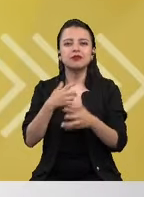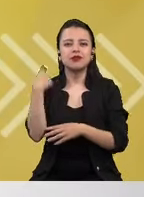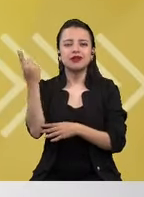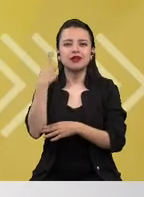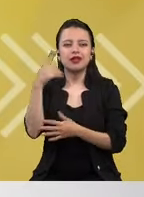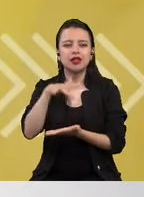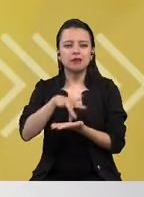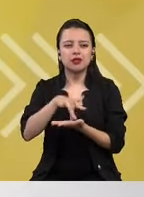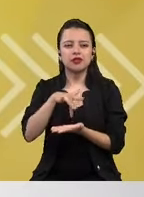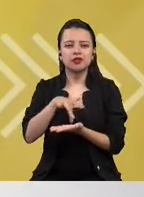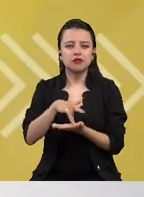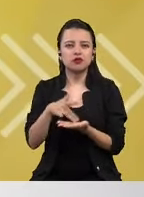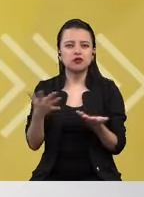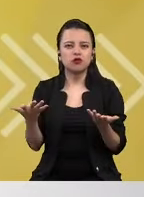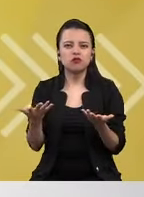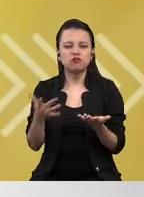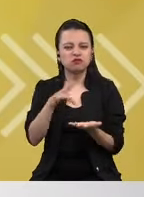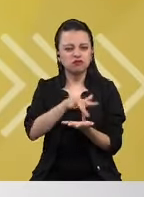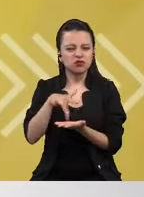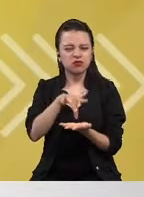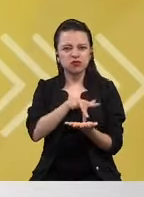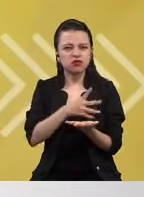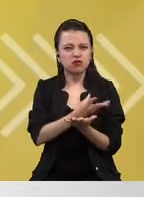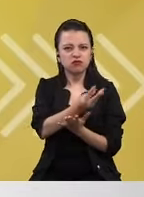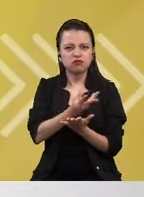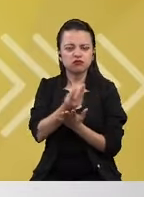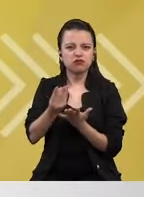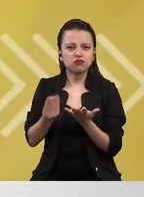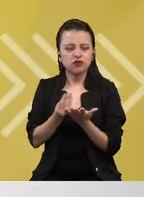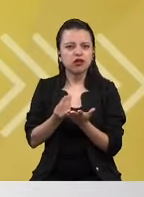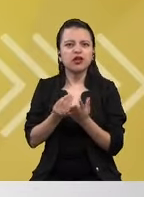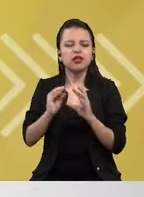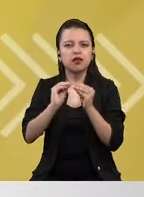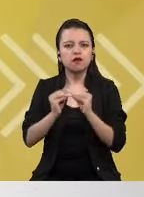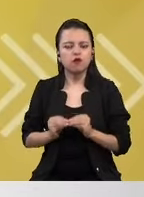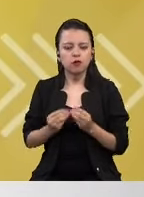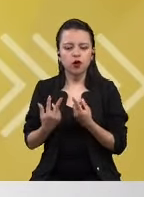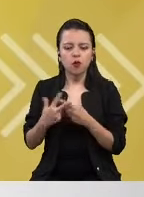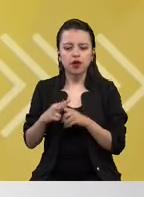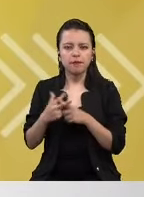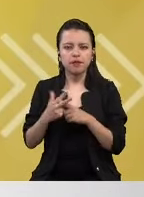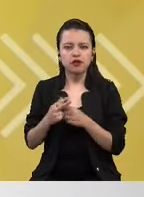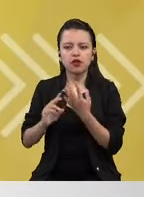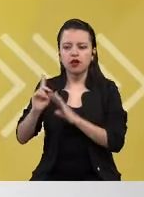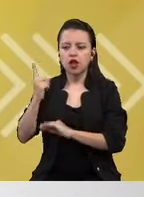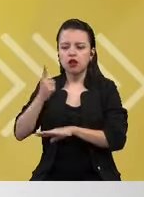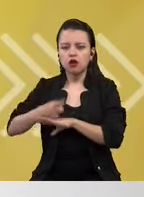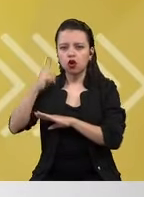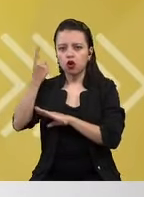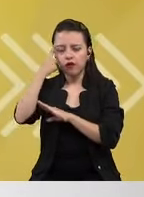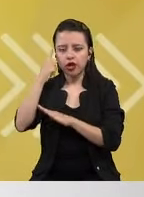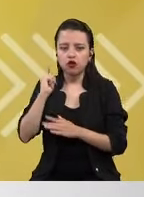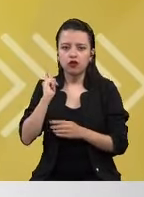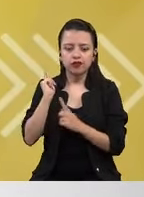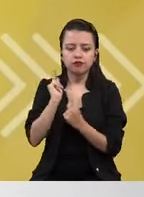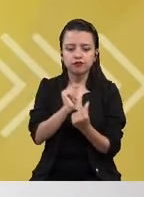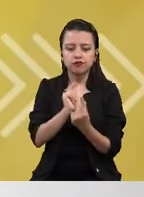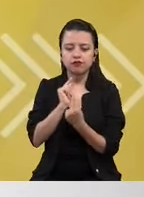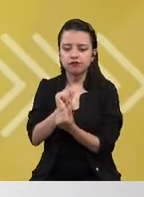de participaciones que es el mecanismo a través del cual el gobierno Nacional desembolsa los recursos para la ejecución tanto en